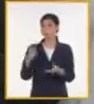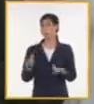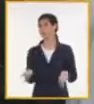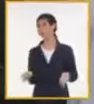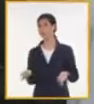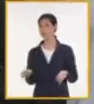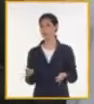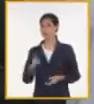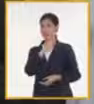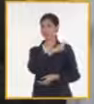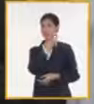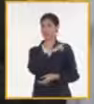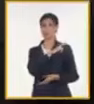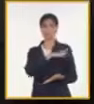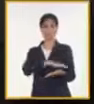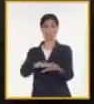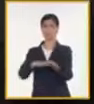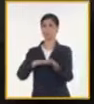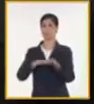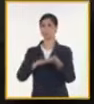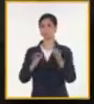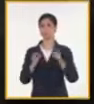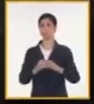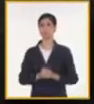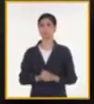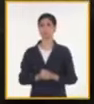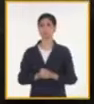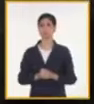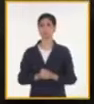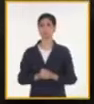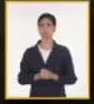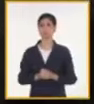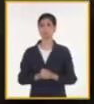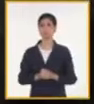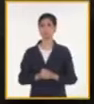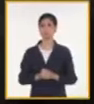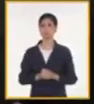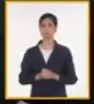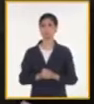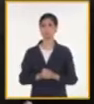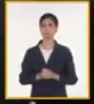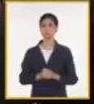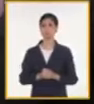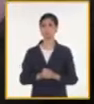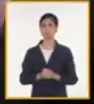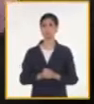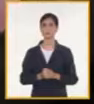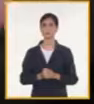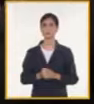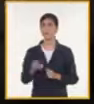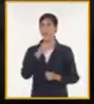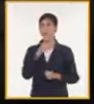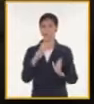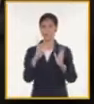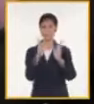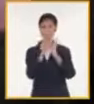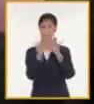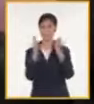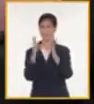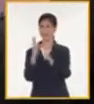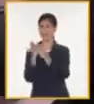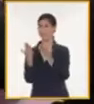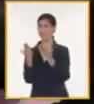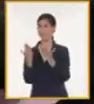responsabilidad sobre ellos hechos notorios recuerdo además estaban en todos los telediarios de Miami en todos los